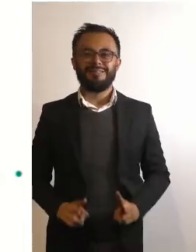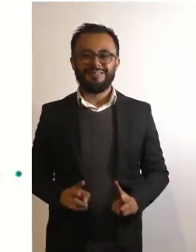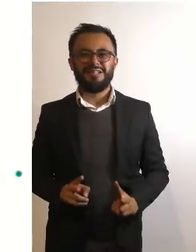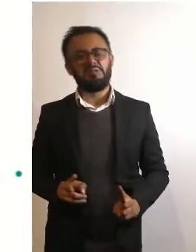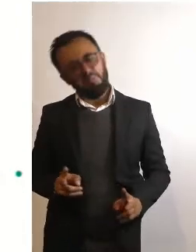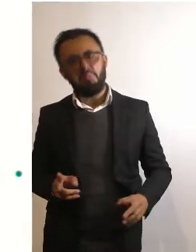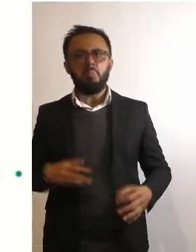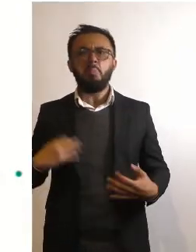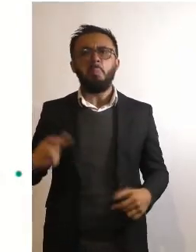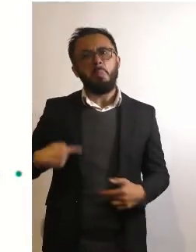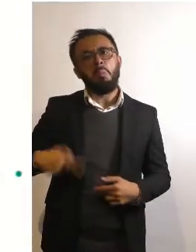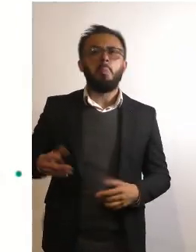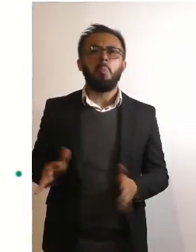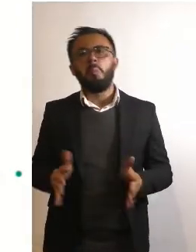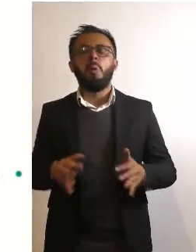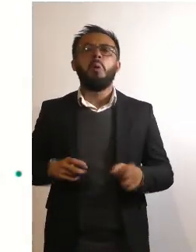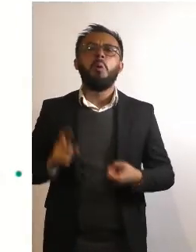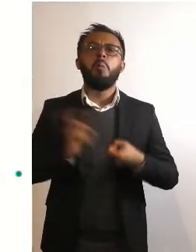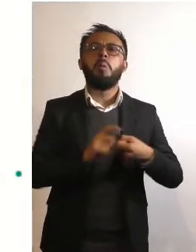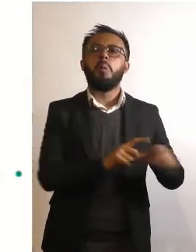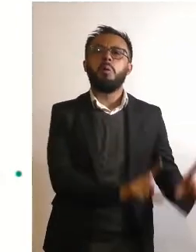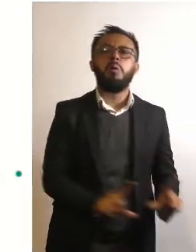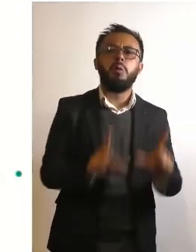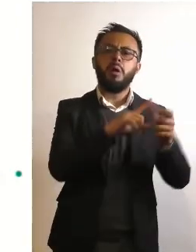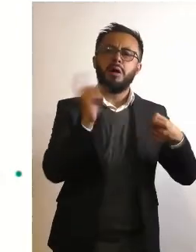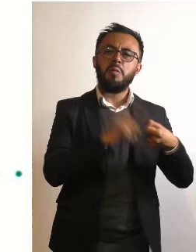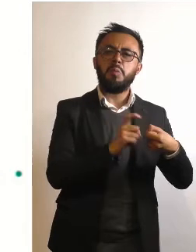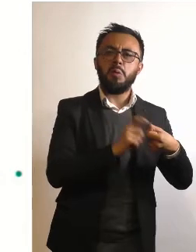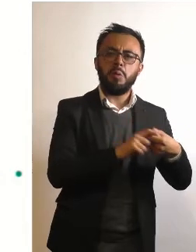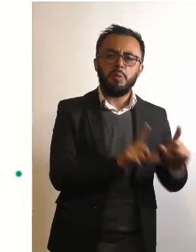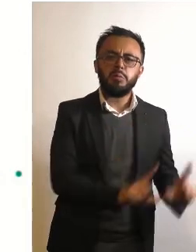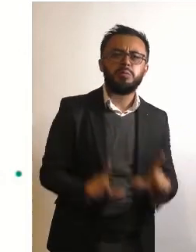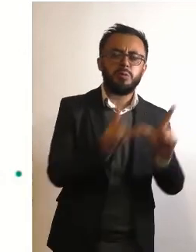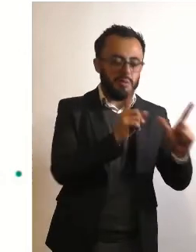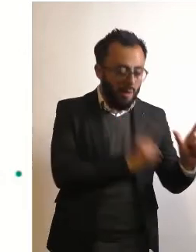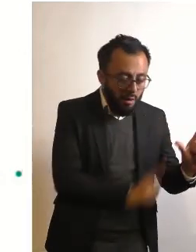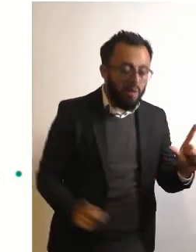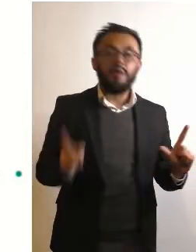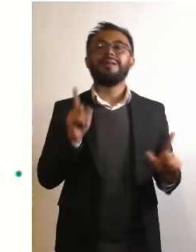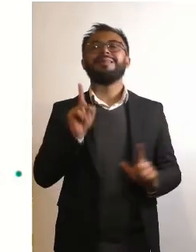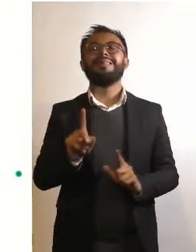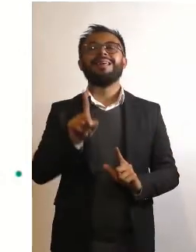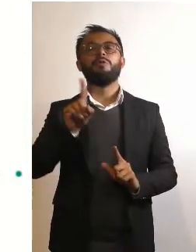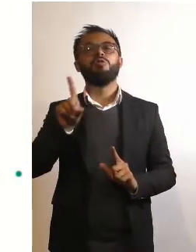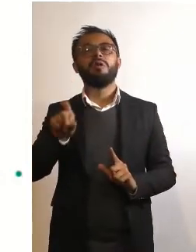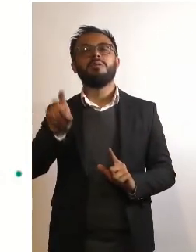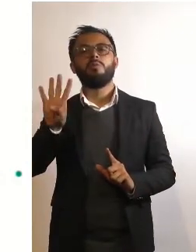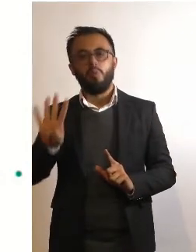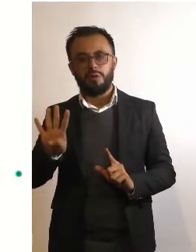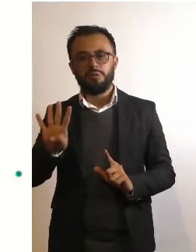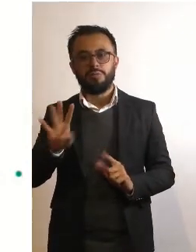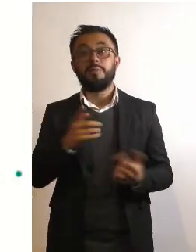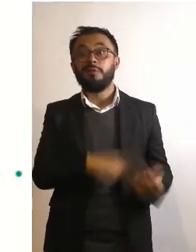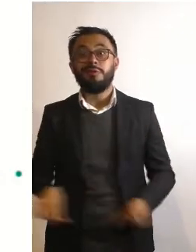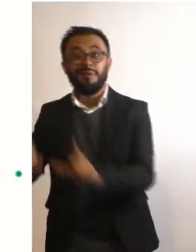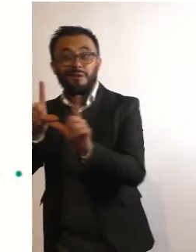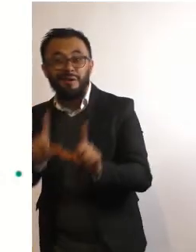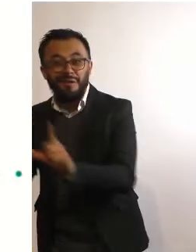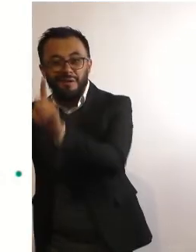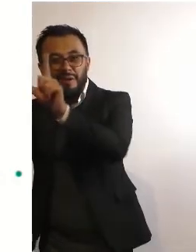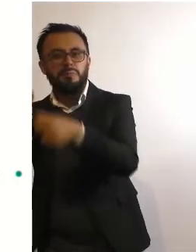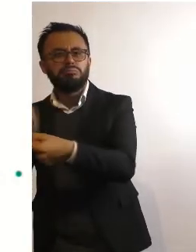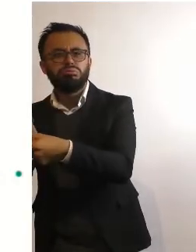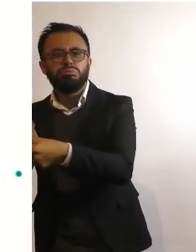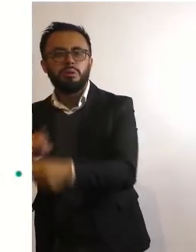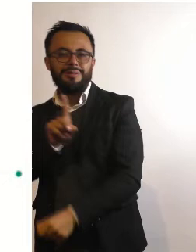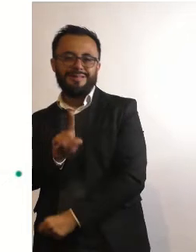tuvimos de pregrado para el 2021 164 y en posgrado 104. Siguiente. Y